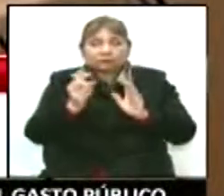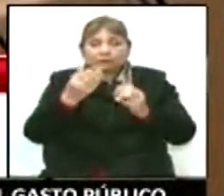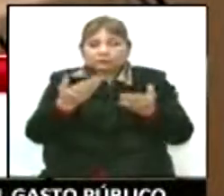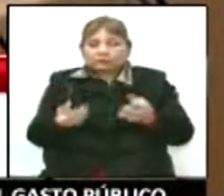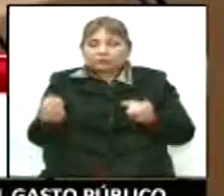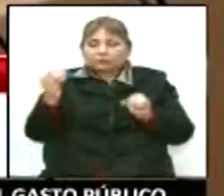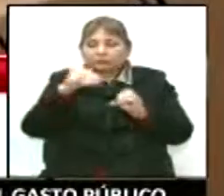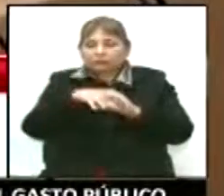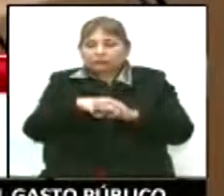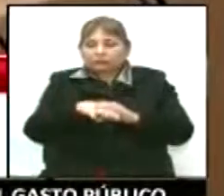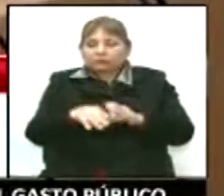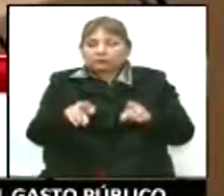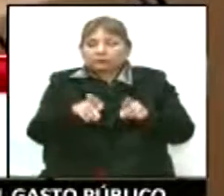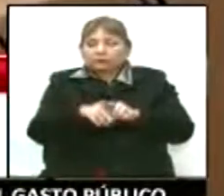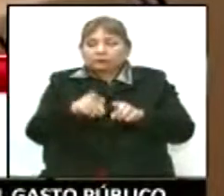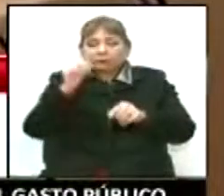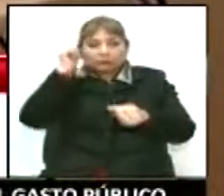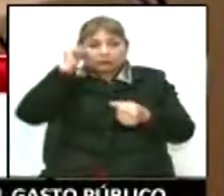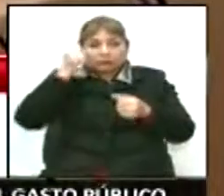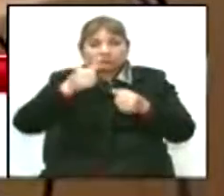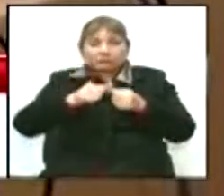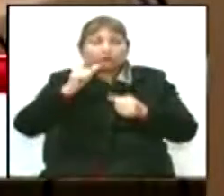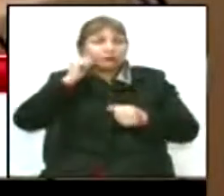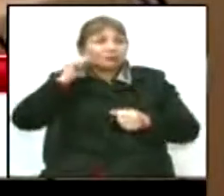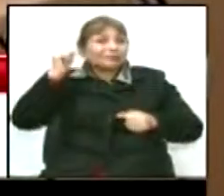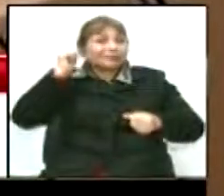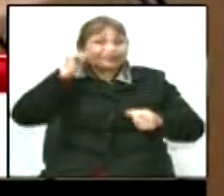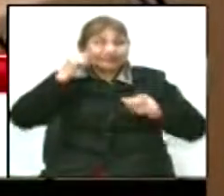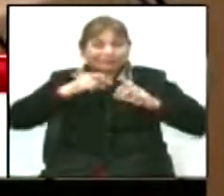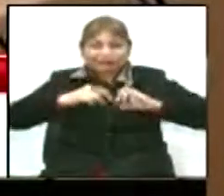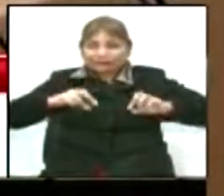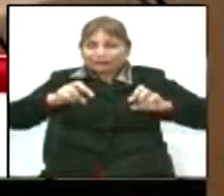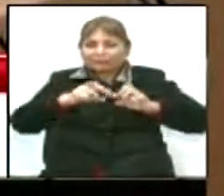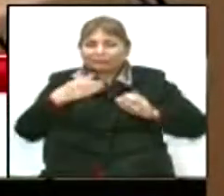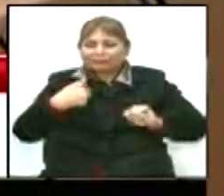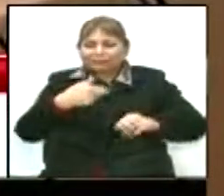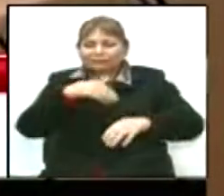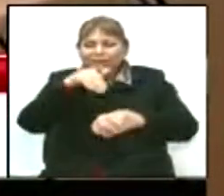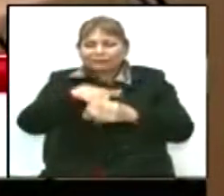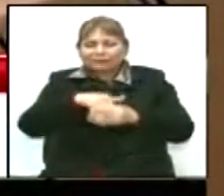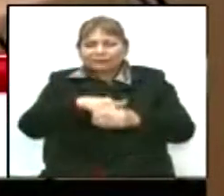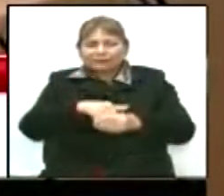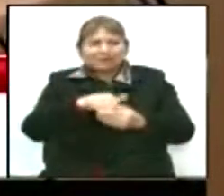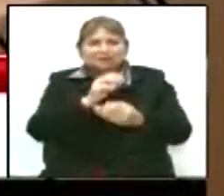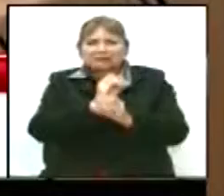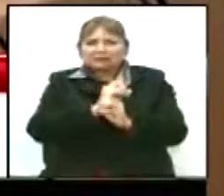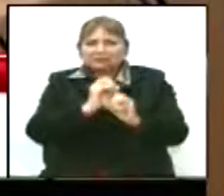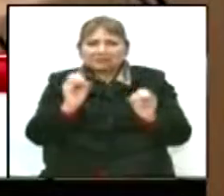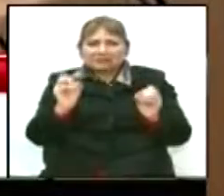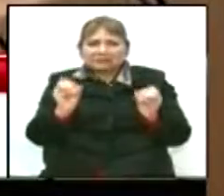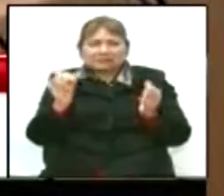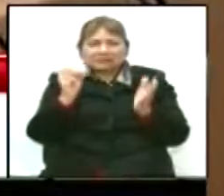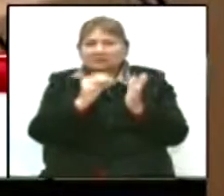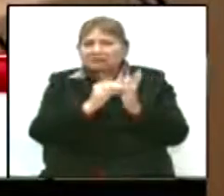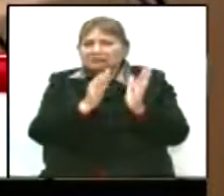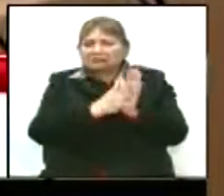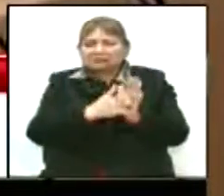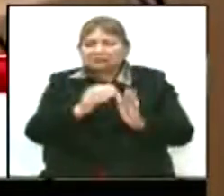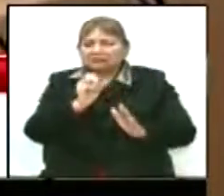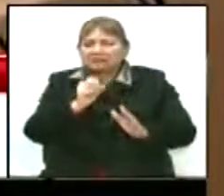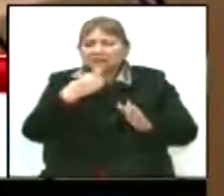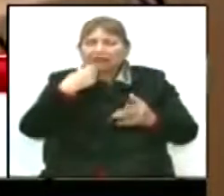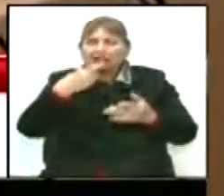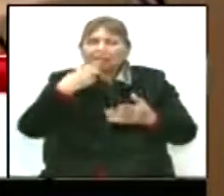sido incluidas. Y además recordarle que ayer en el Pleno, mientras nosotros votábamos, por ejemplo, no había ni siquiera texto sustitutorio. El